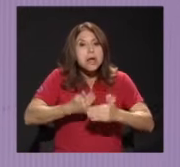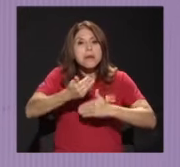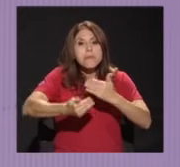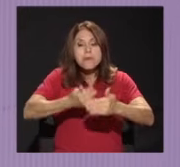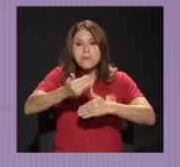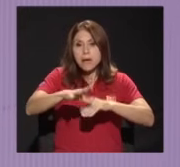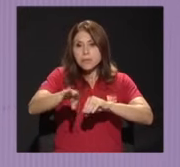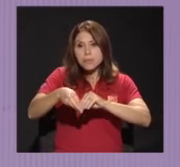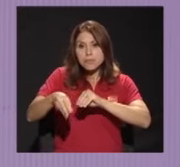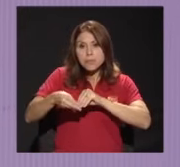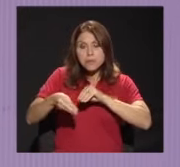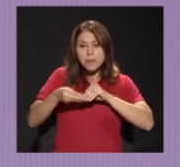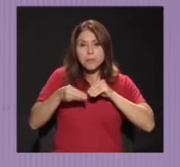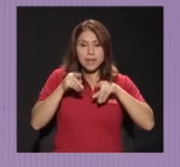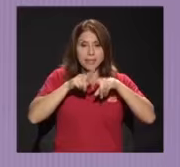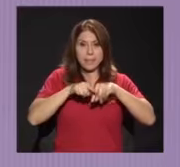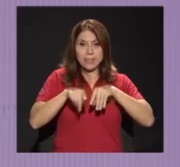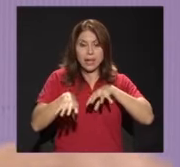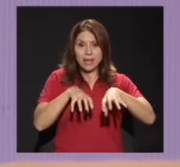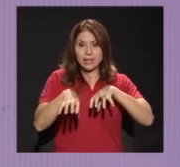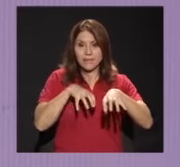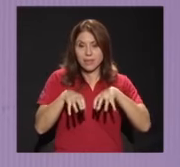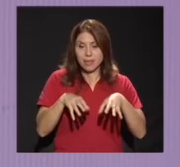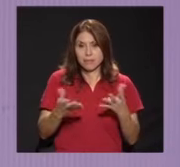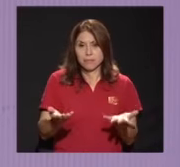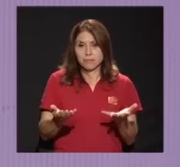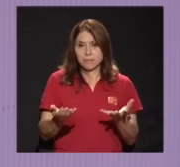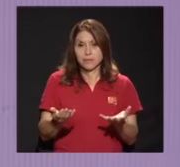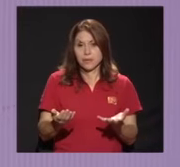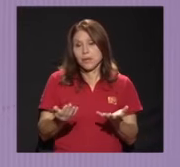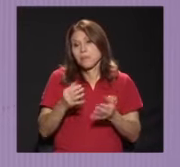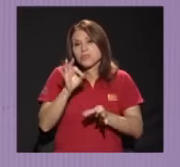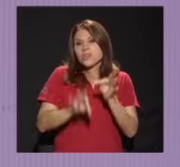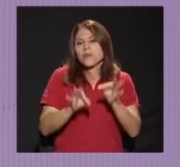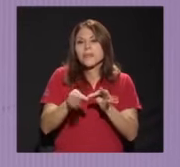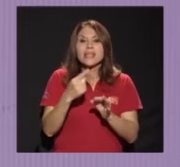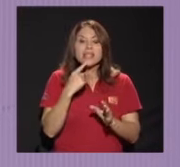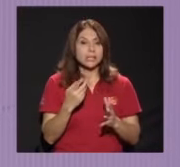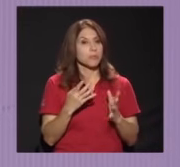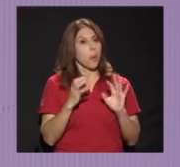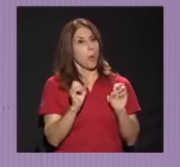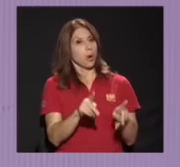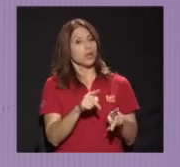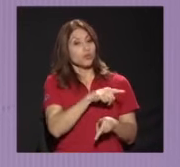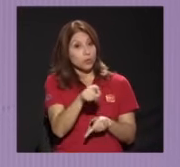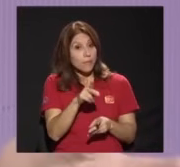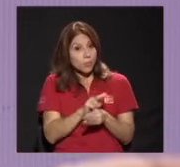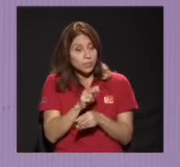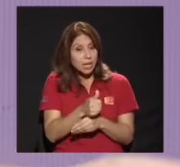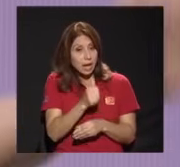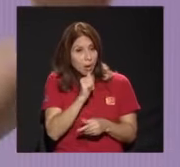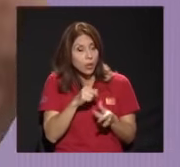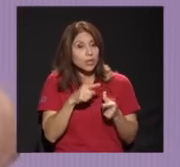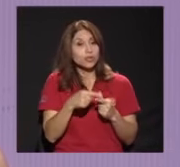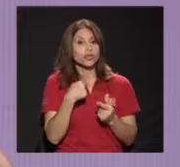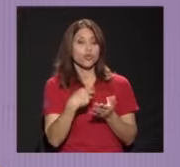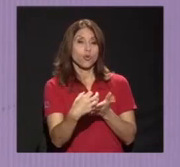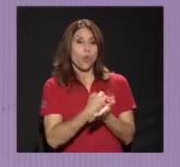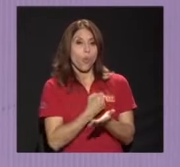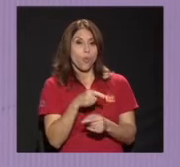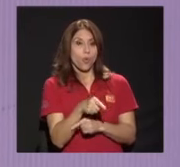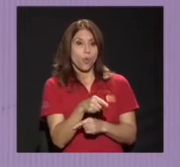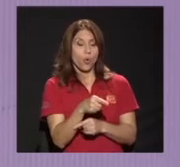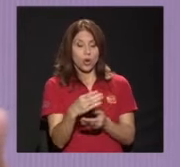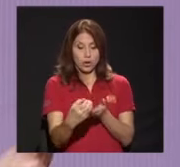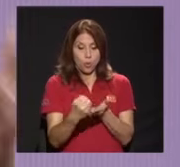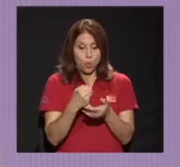en ese momento, ¿verdad? Eso es lo que nos dice es, bueno, vos te voy a cobrar tanto por utilizar esa agua, ¿verdad? Entonces, pues ese cobro que